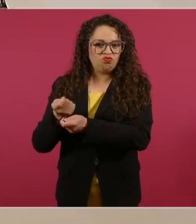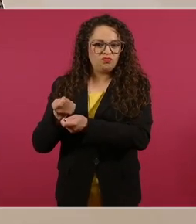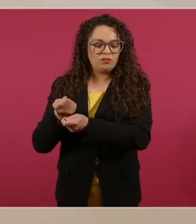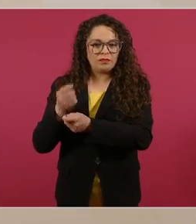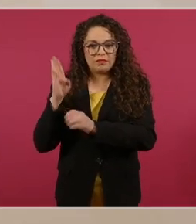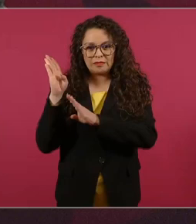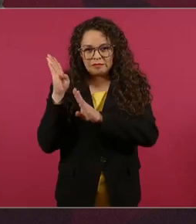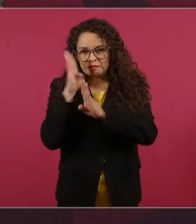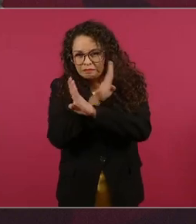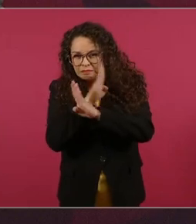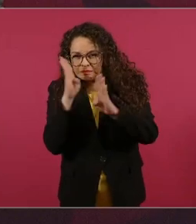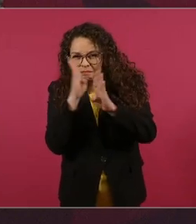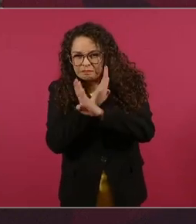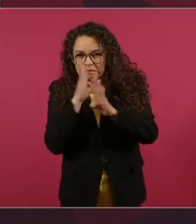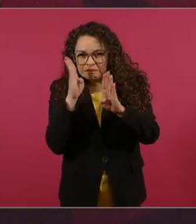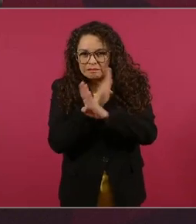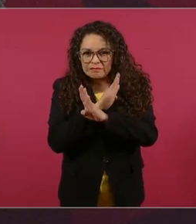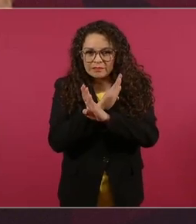espiáramos,